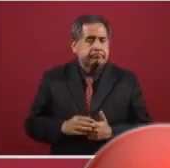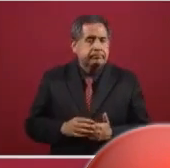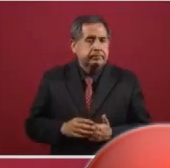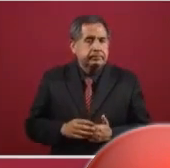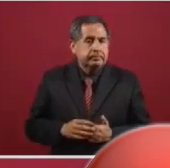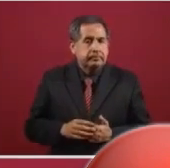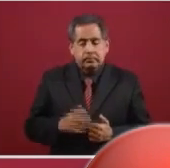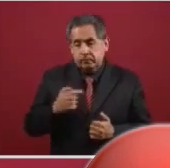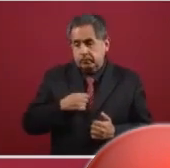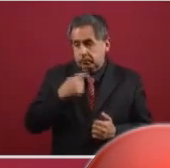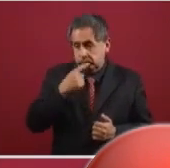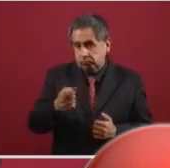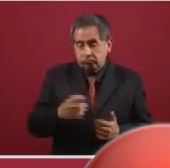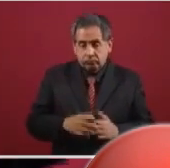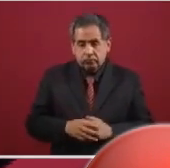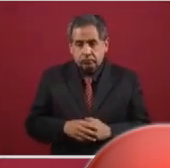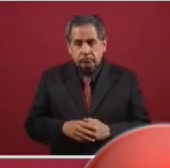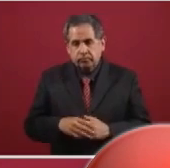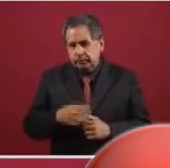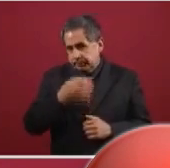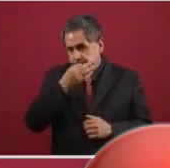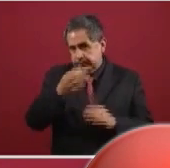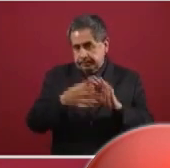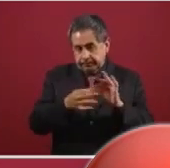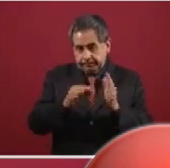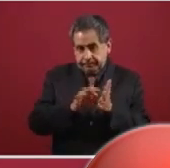que les iba a dar un dato.